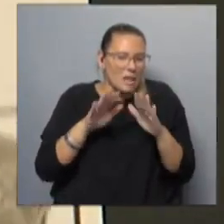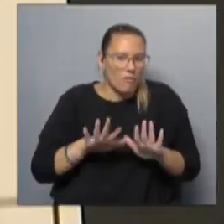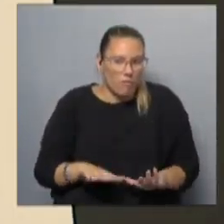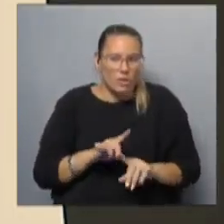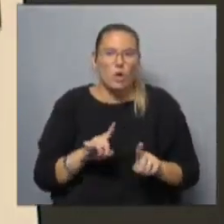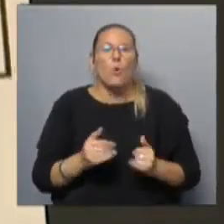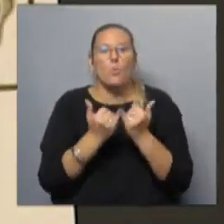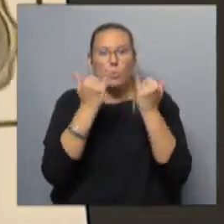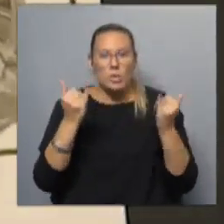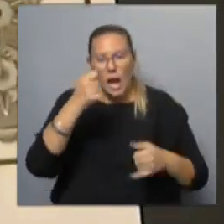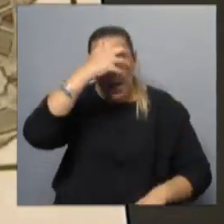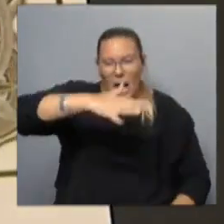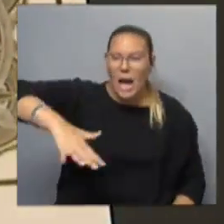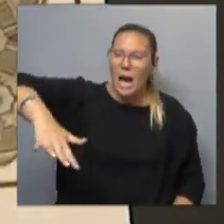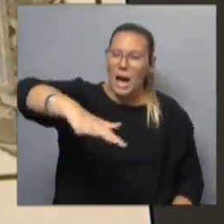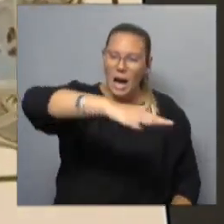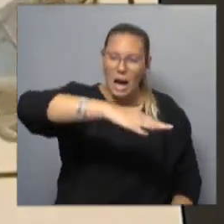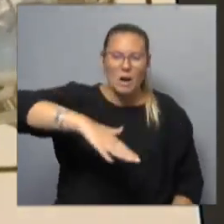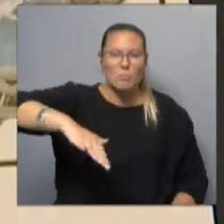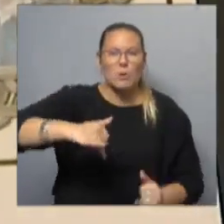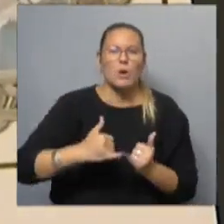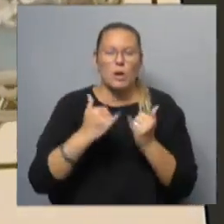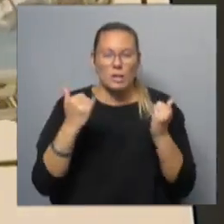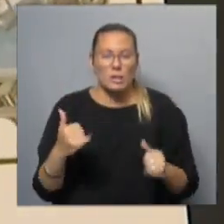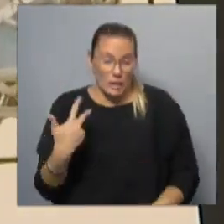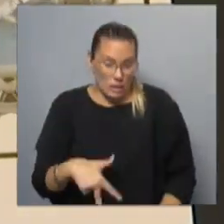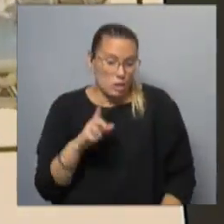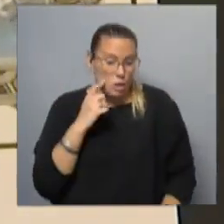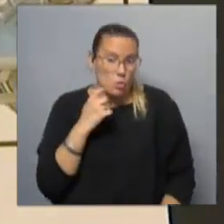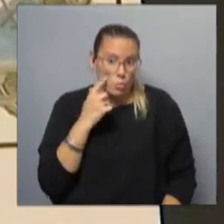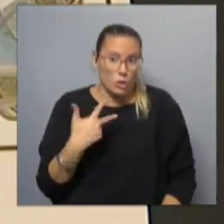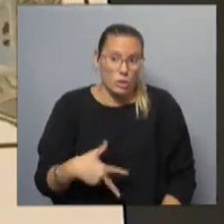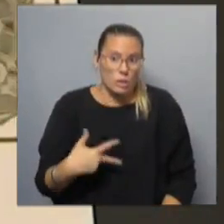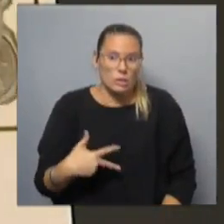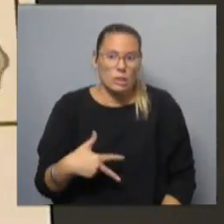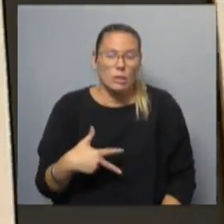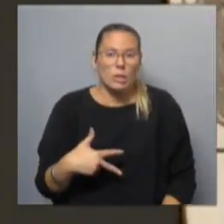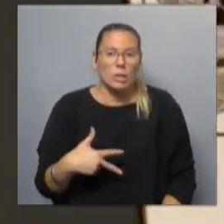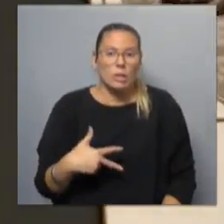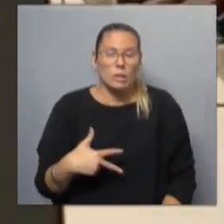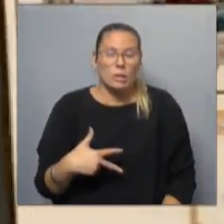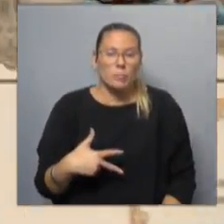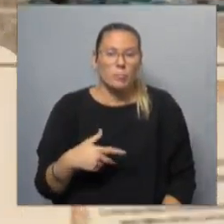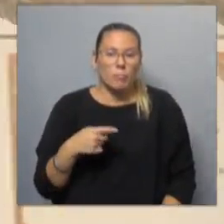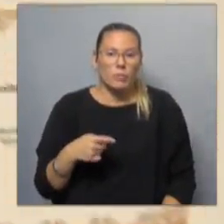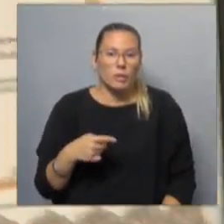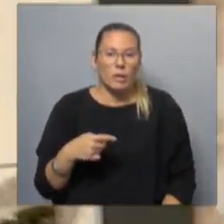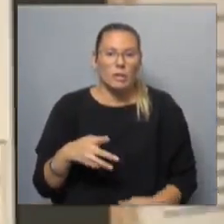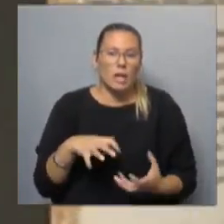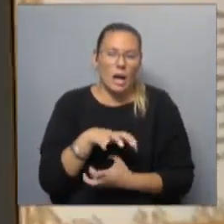hay un día de campo, en el día 13º, justamente, el día en donde es el caos